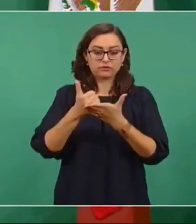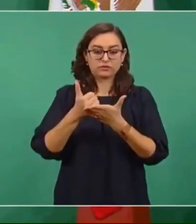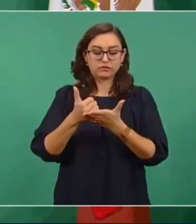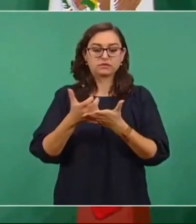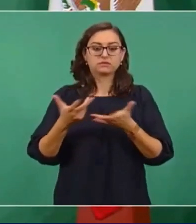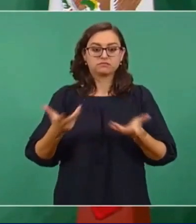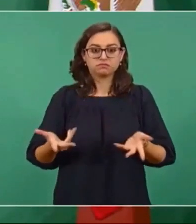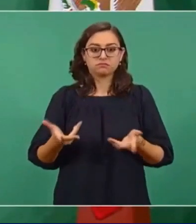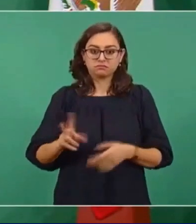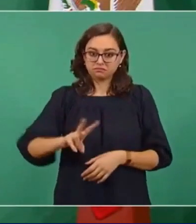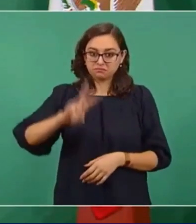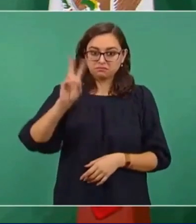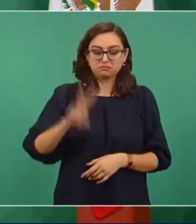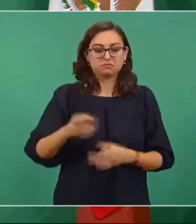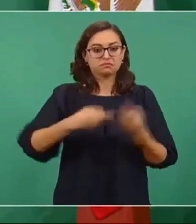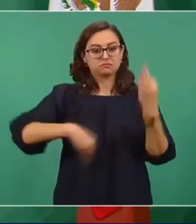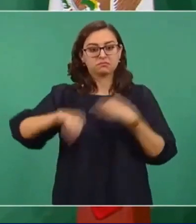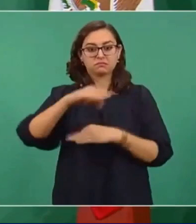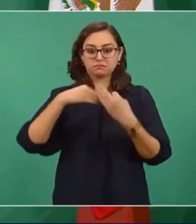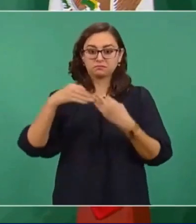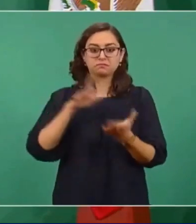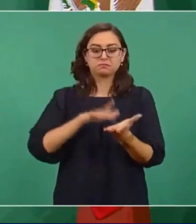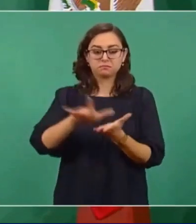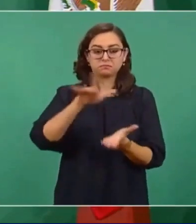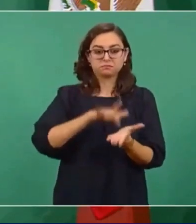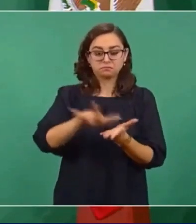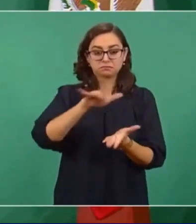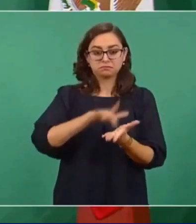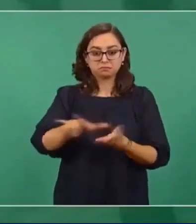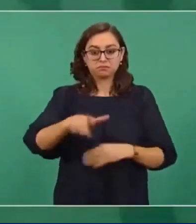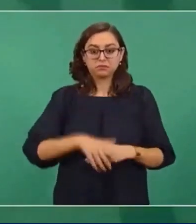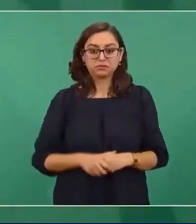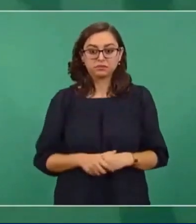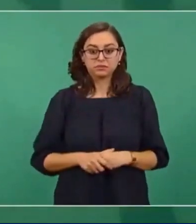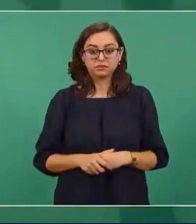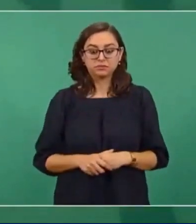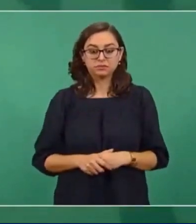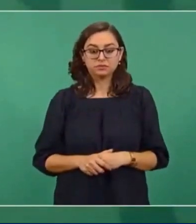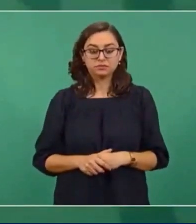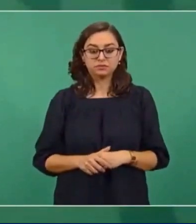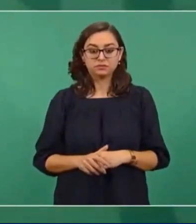todos están apoyando. Bueno, lo que se hace aquí, este ejercicio